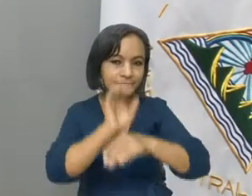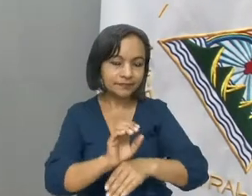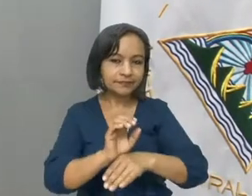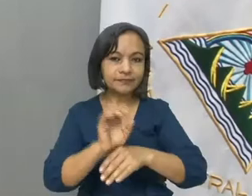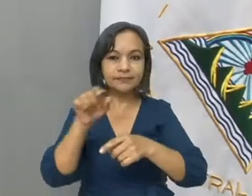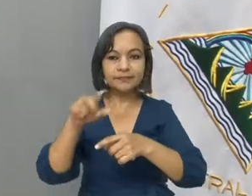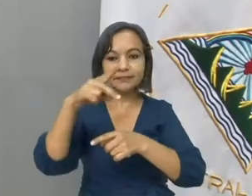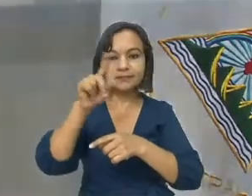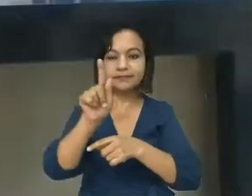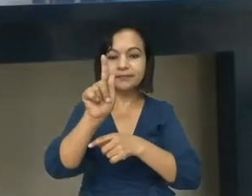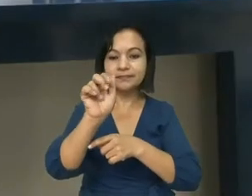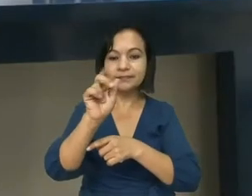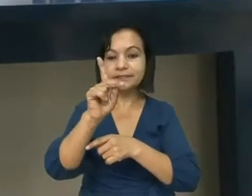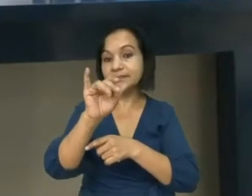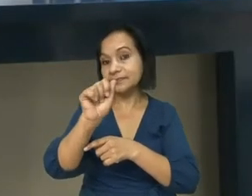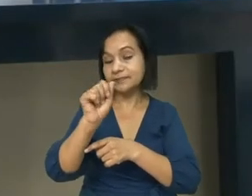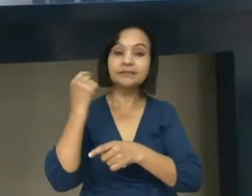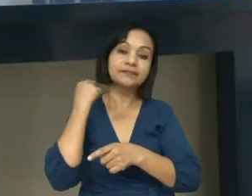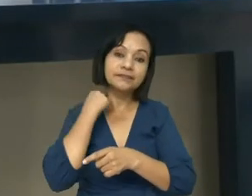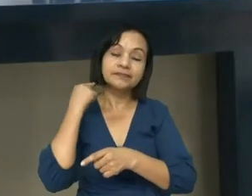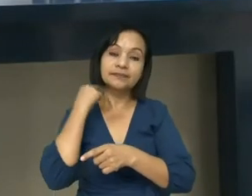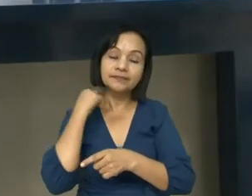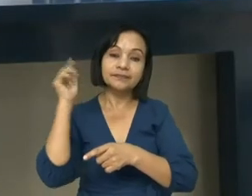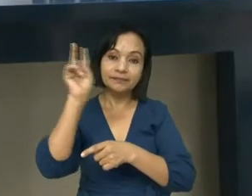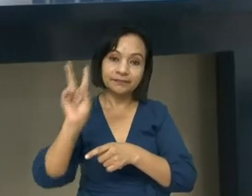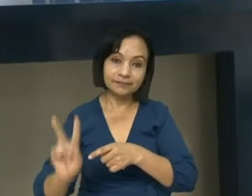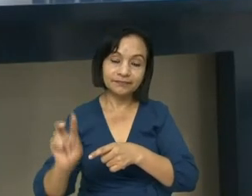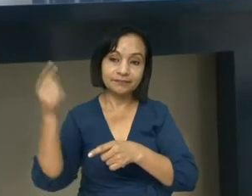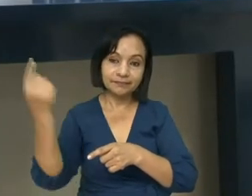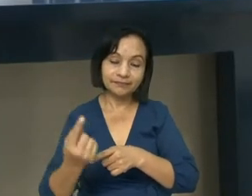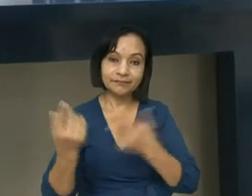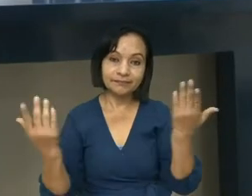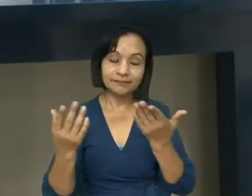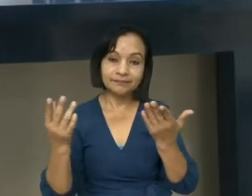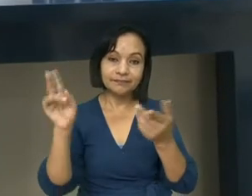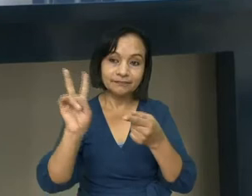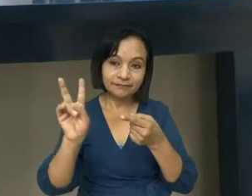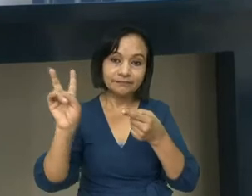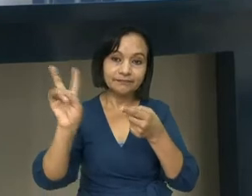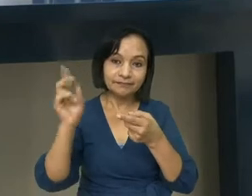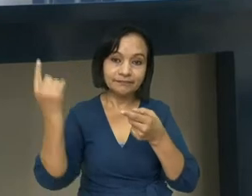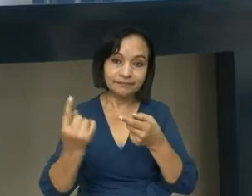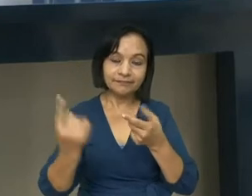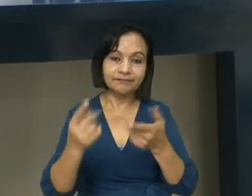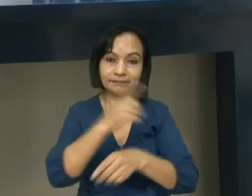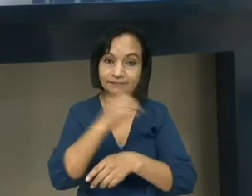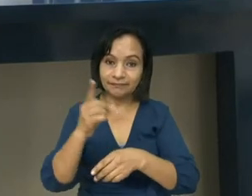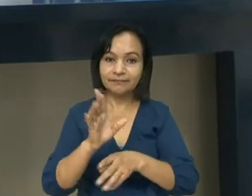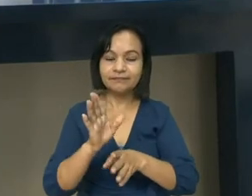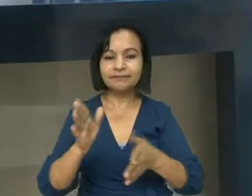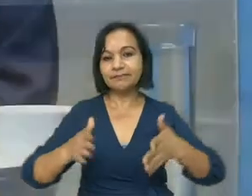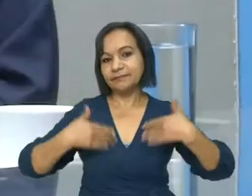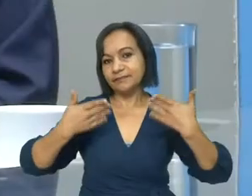con nosotros. Todos los de la viernes. Empresa portuaria. Contanos, Oscar, ¿cómo estás en principio? Bienvenido. Gracias, fíjate que, bueno, es